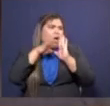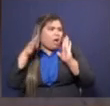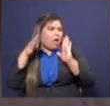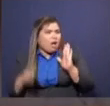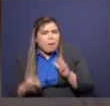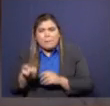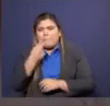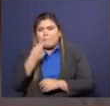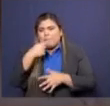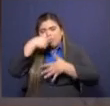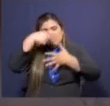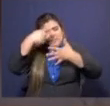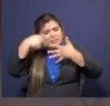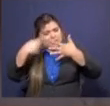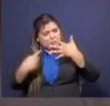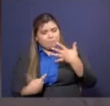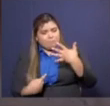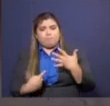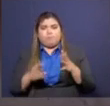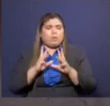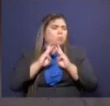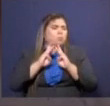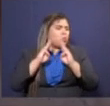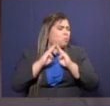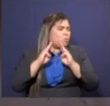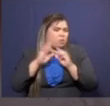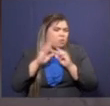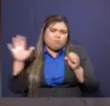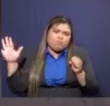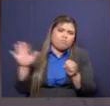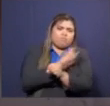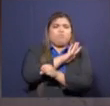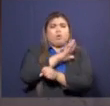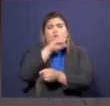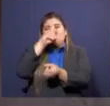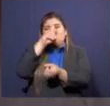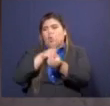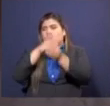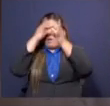por encima de la capacidad de nuestros países.